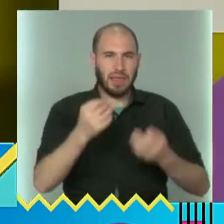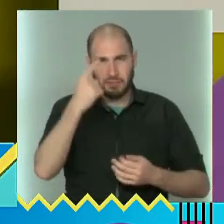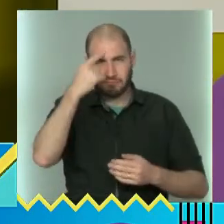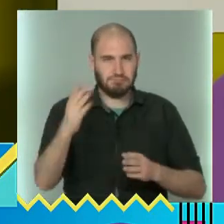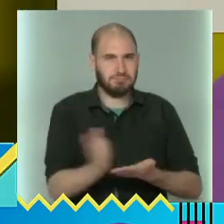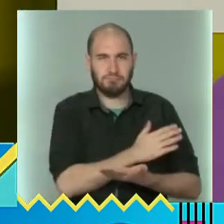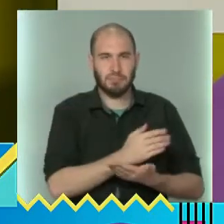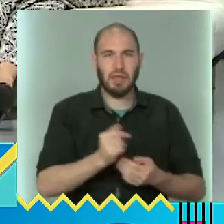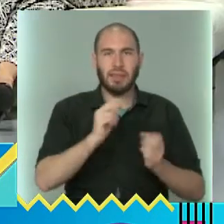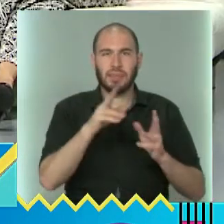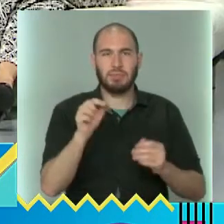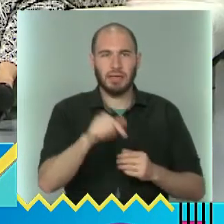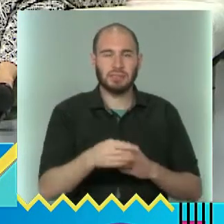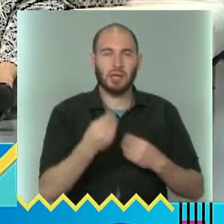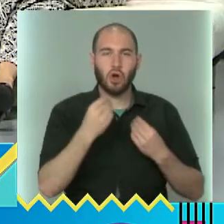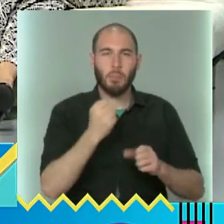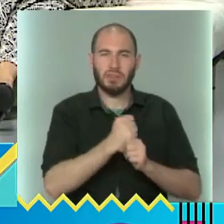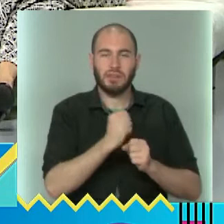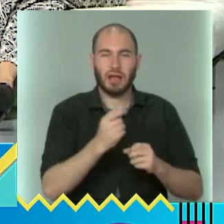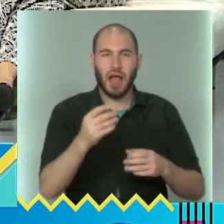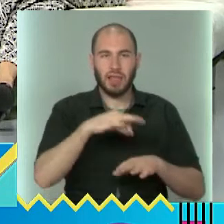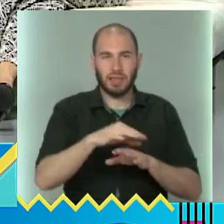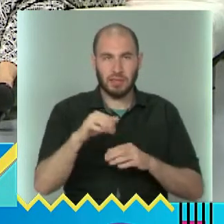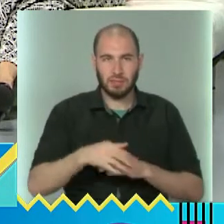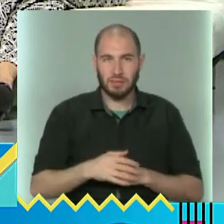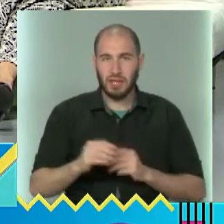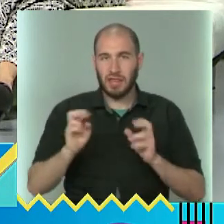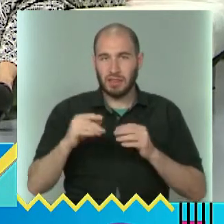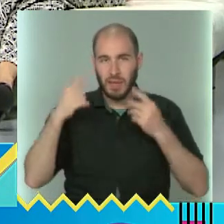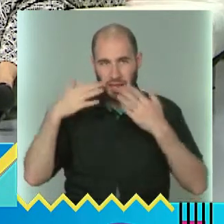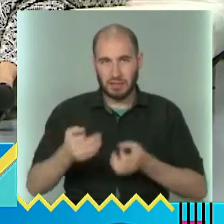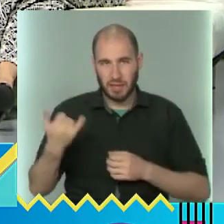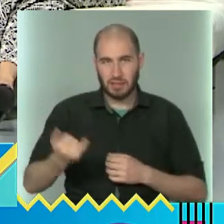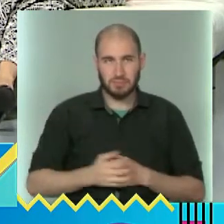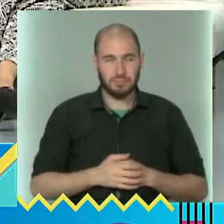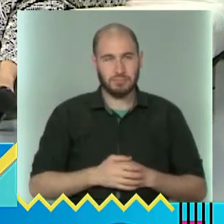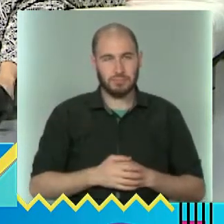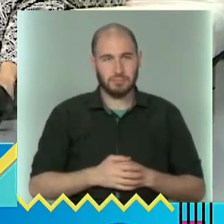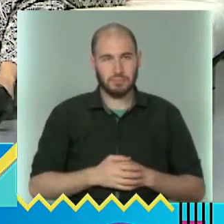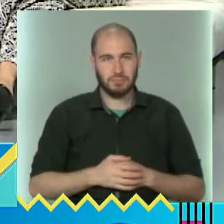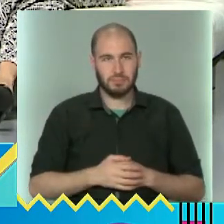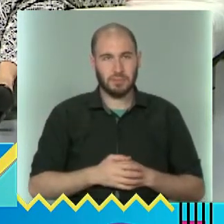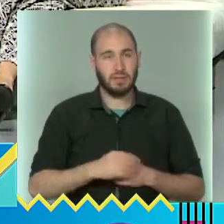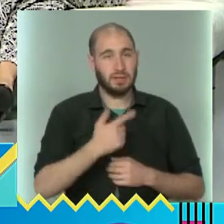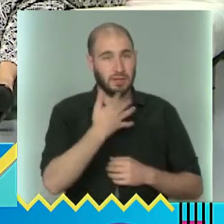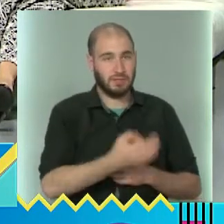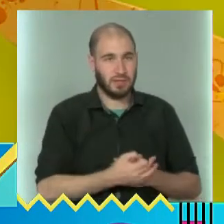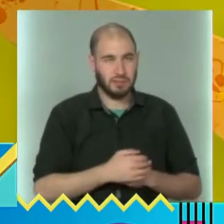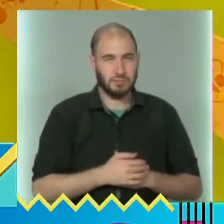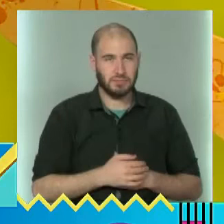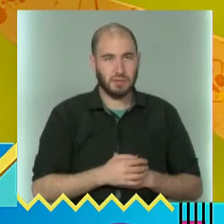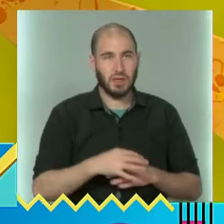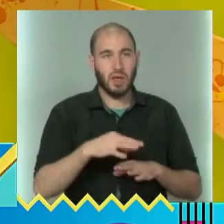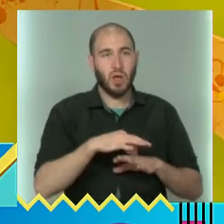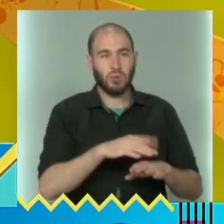uno frente a esas situaciones? ¿Cómo se trabaja eso en el coach? Hay una parte de ética ahí, perdón. Sí. No, es que verdaderamente los